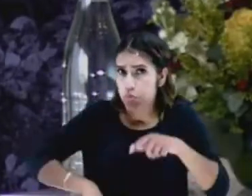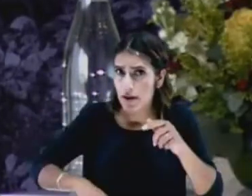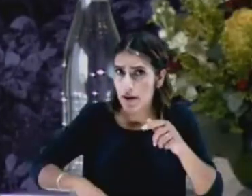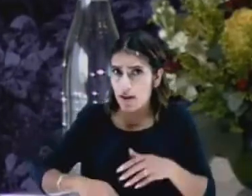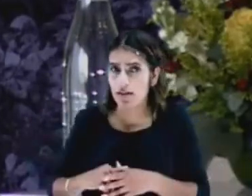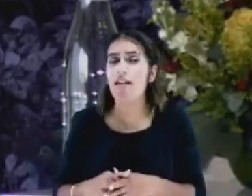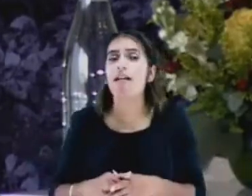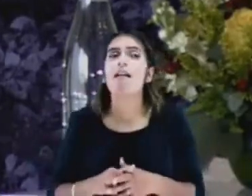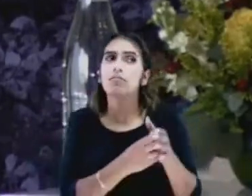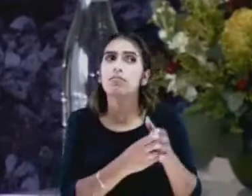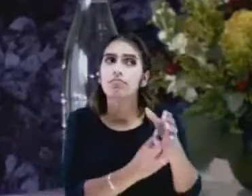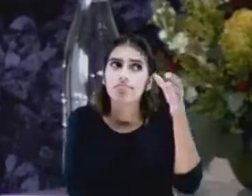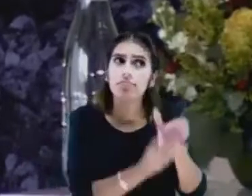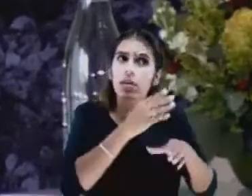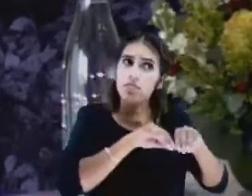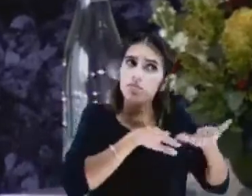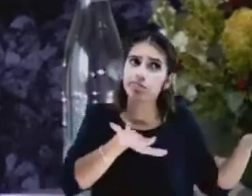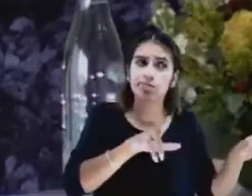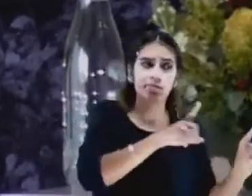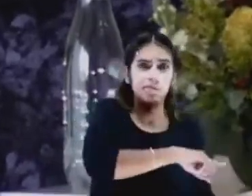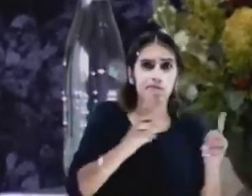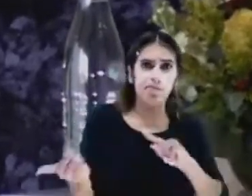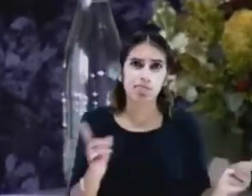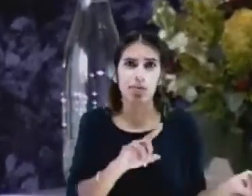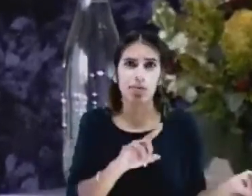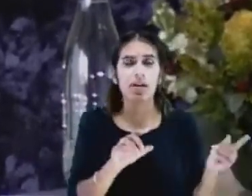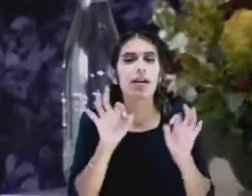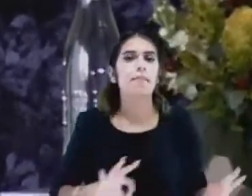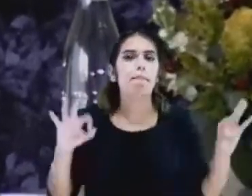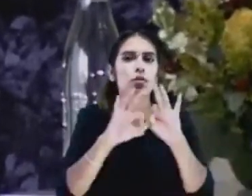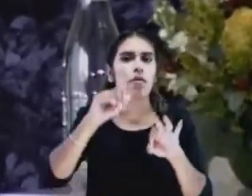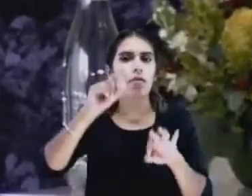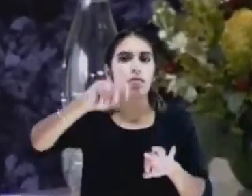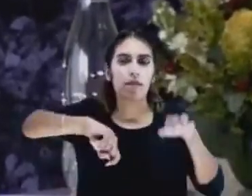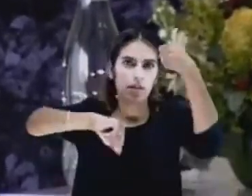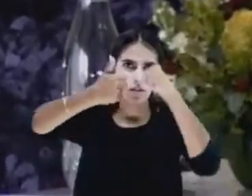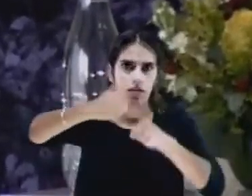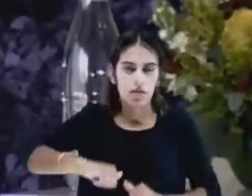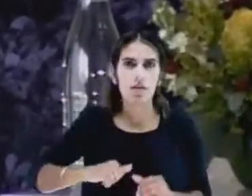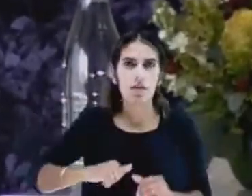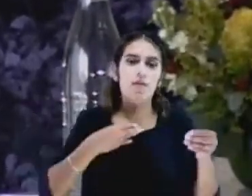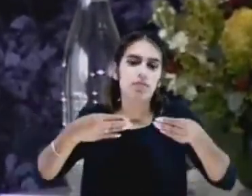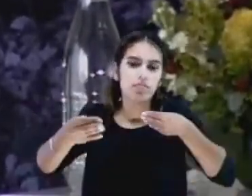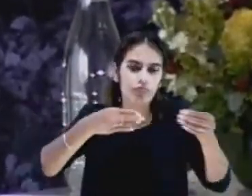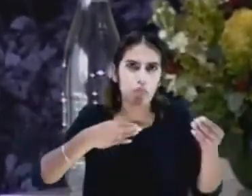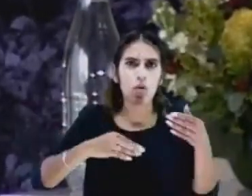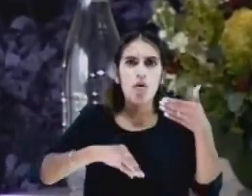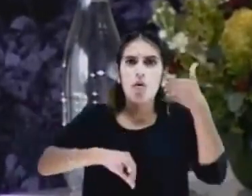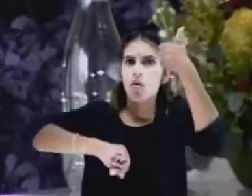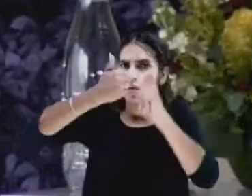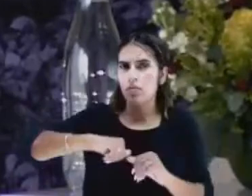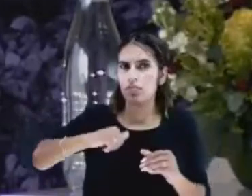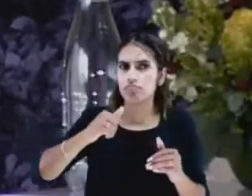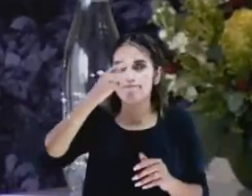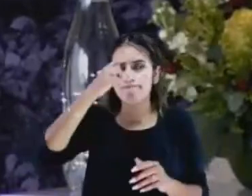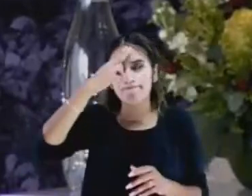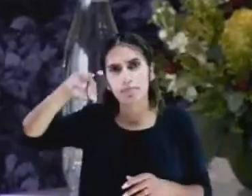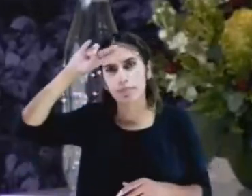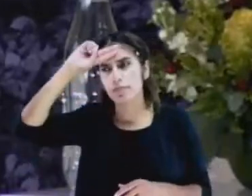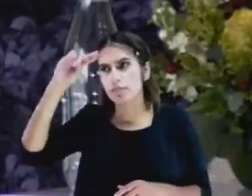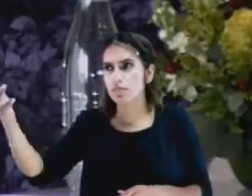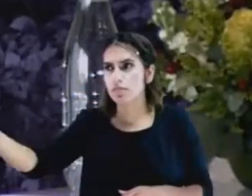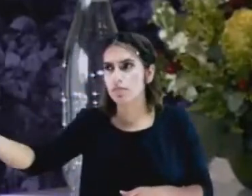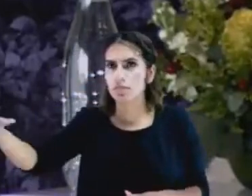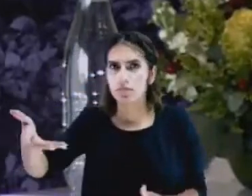concepto que haya salido a las partes no hay que tener un criterio flexible en criteria interpretación pues que las partes intervengan y pidan pruebas